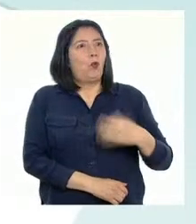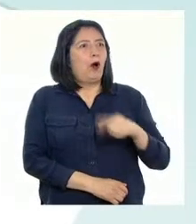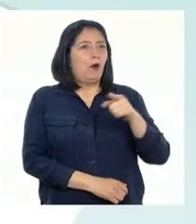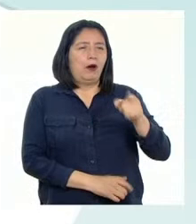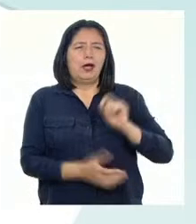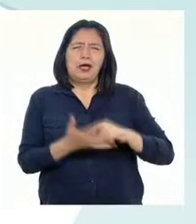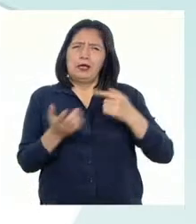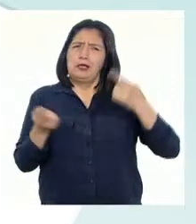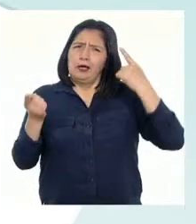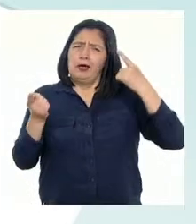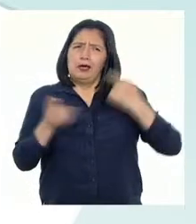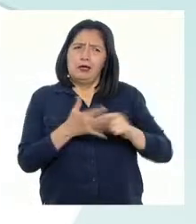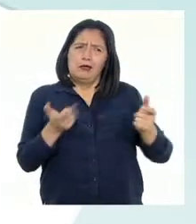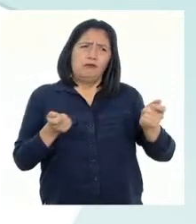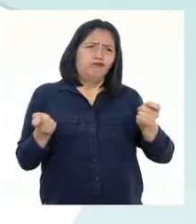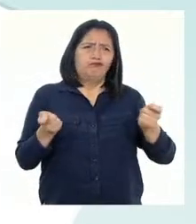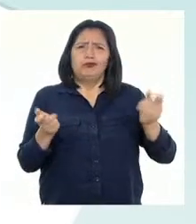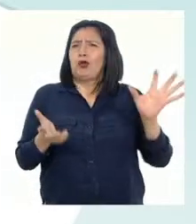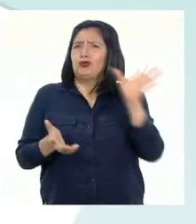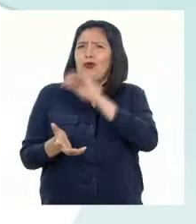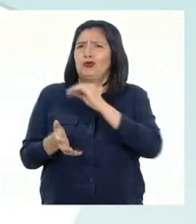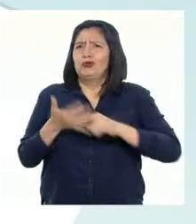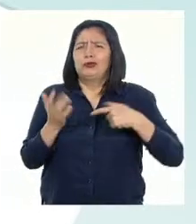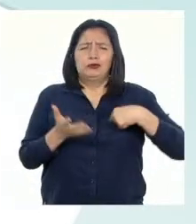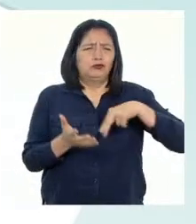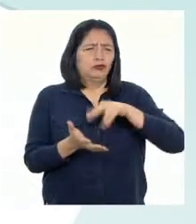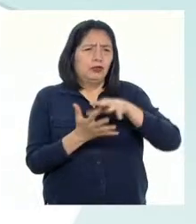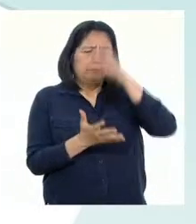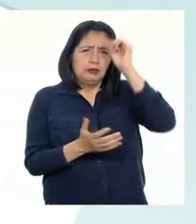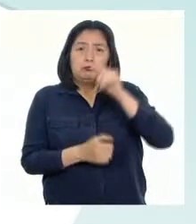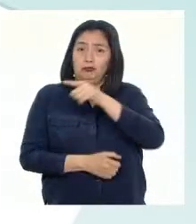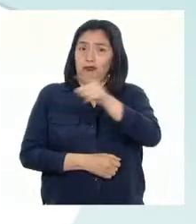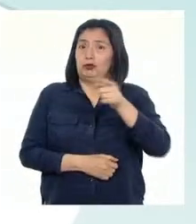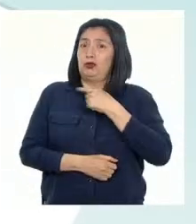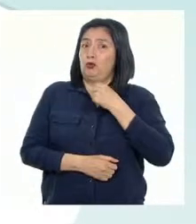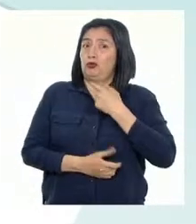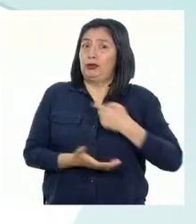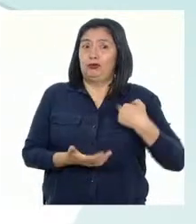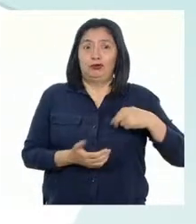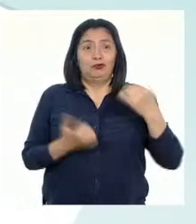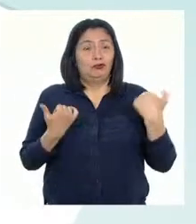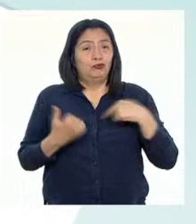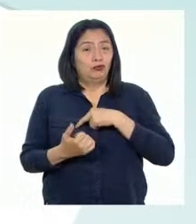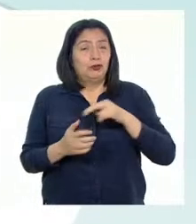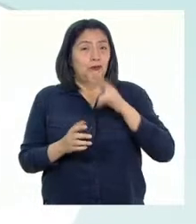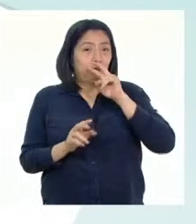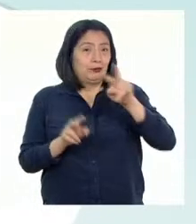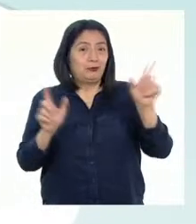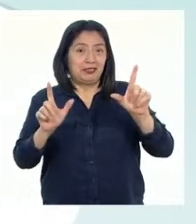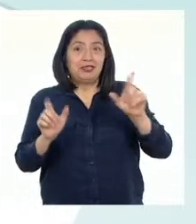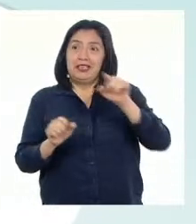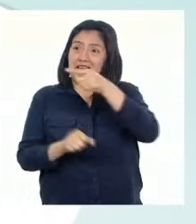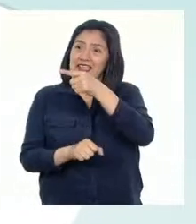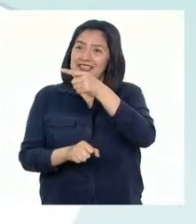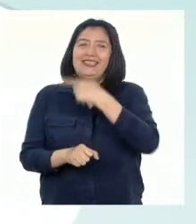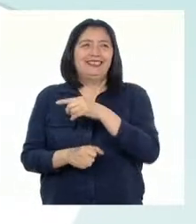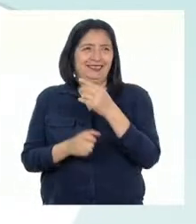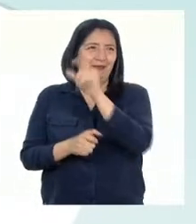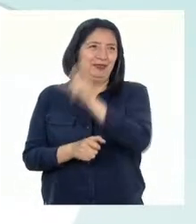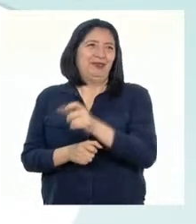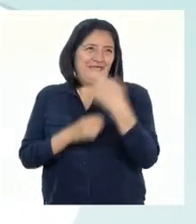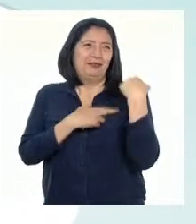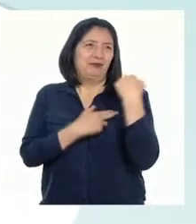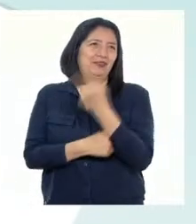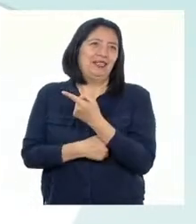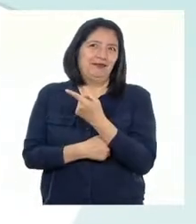Ella coordina todo lo que aprendemos. Si algo les ha gustado sobre lo que hemos visto, pues aquí tenemos a la